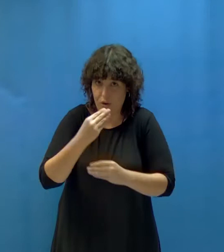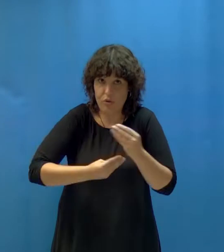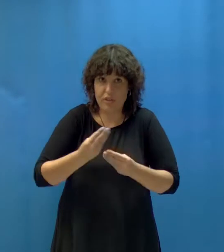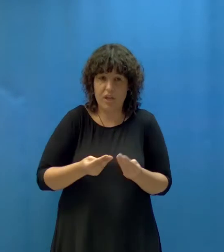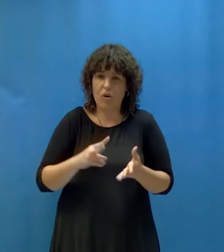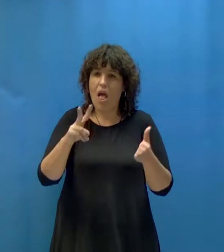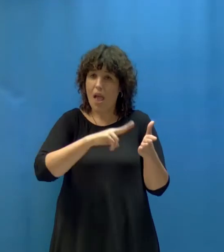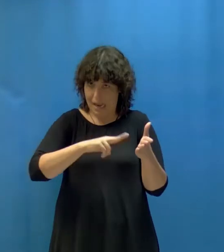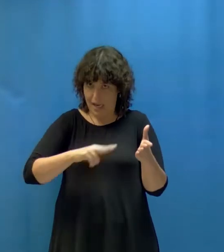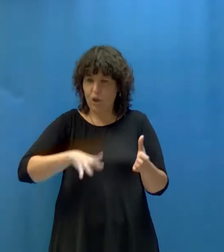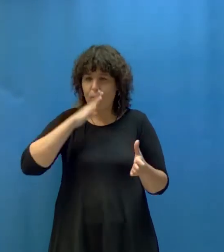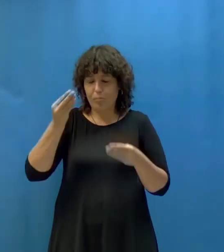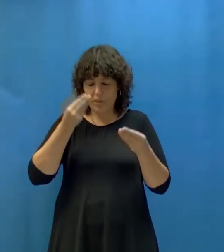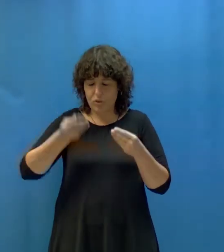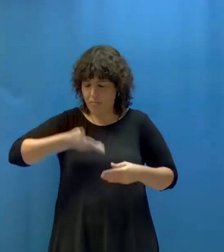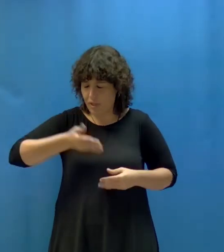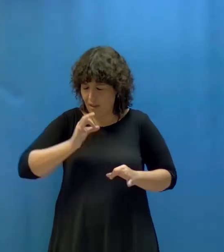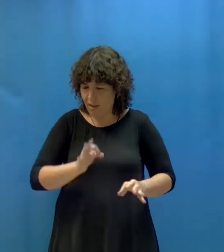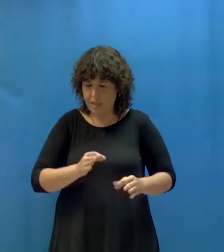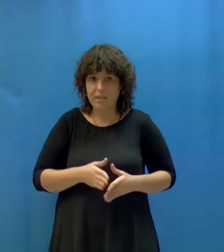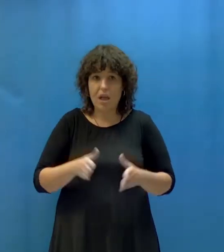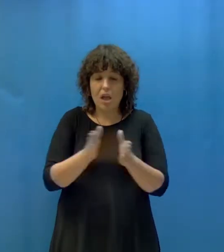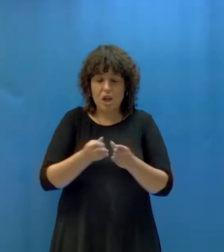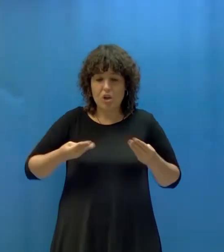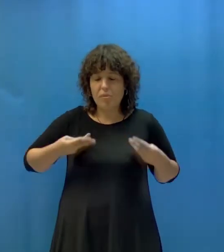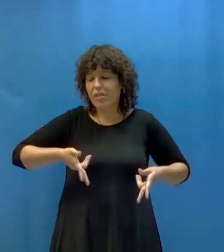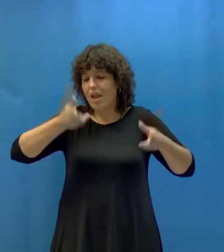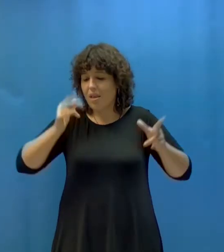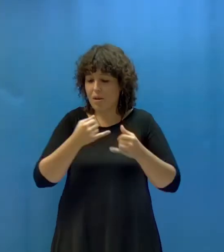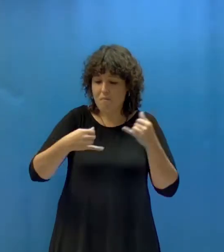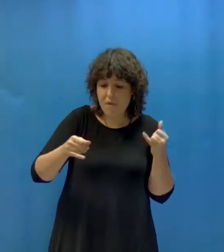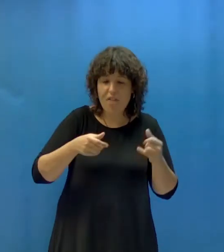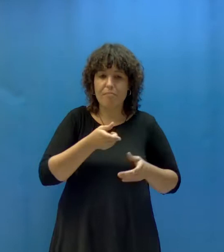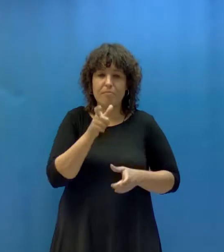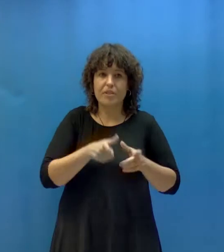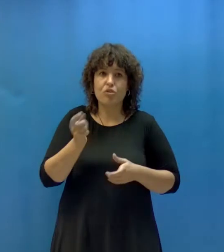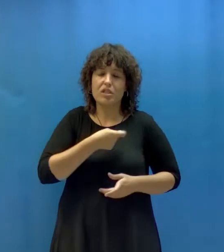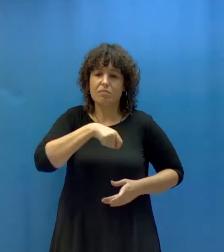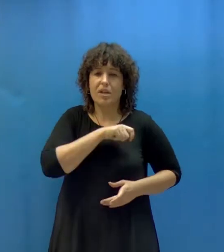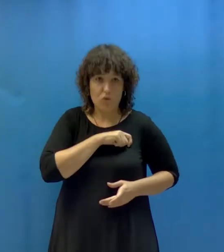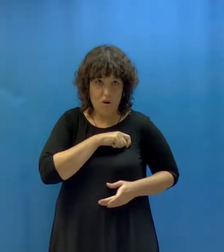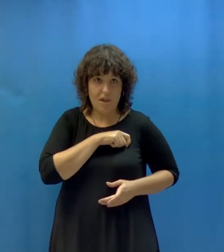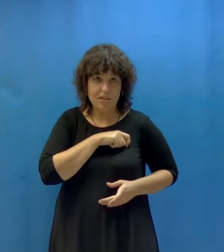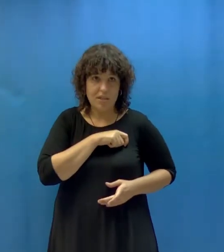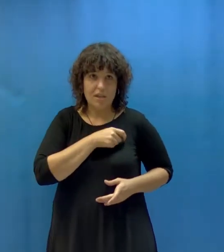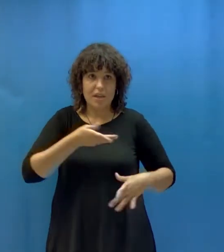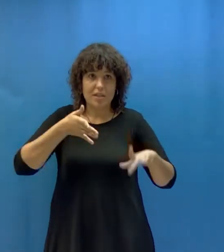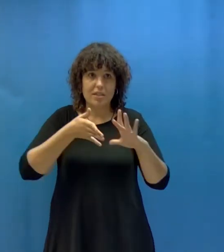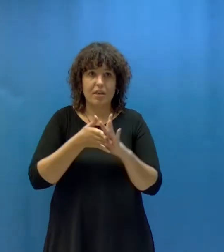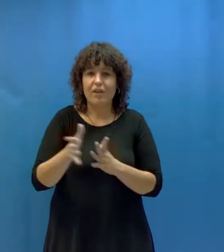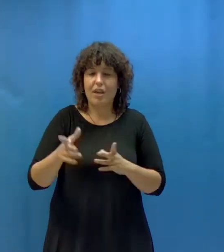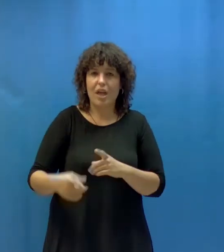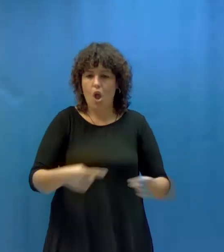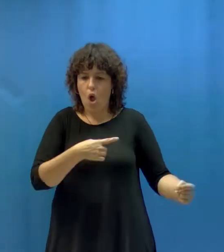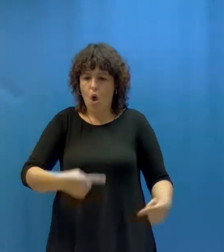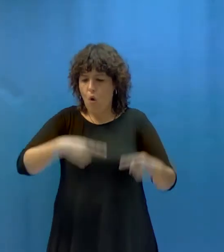porque creo que es importante. La convivencia libre y en paz de los españoles desaconseja la presencia y la permanencia de vocaciones de sangrientos enfrentamientos